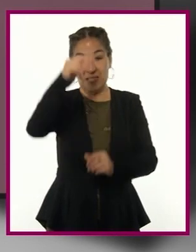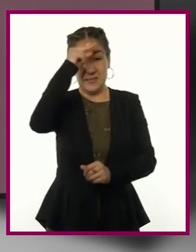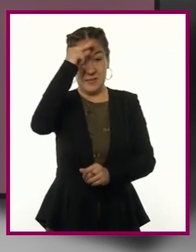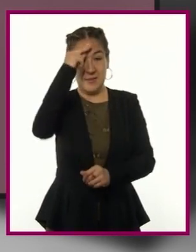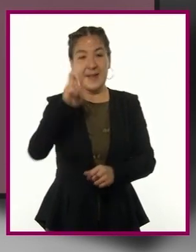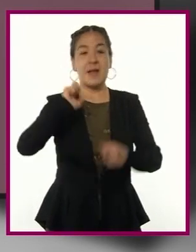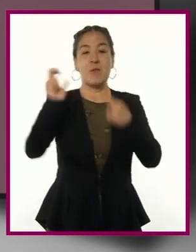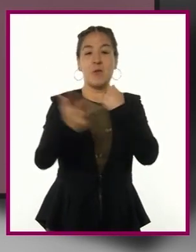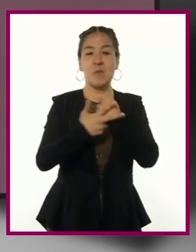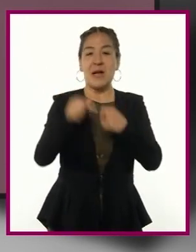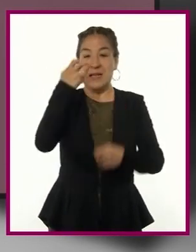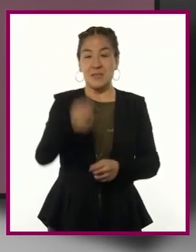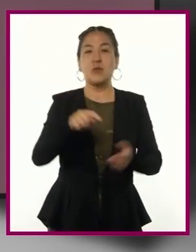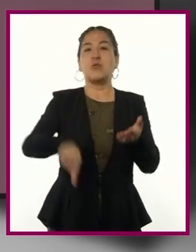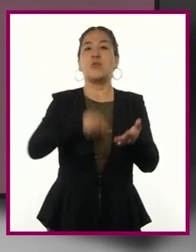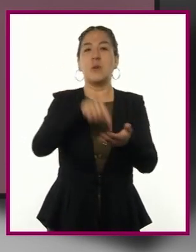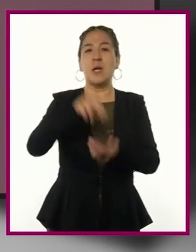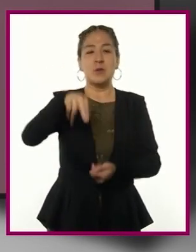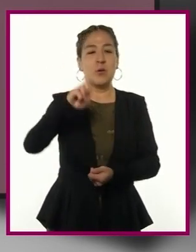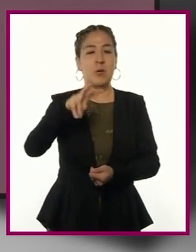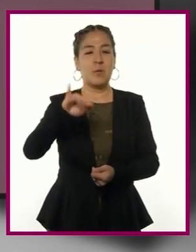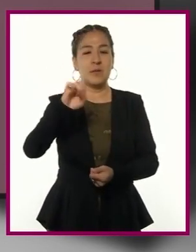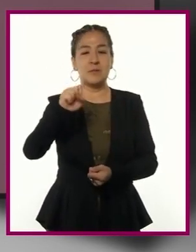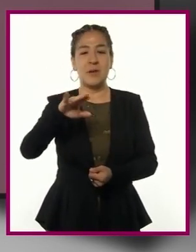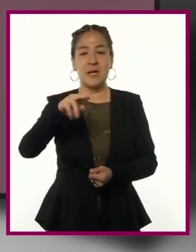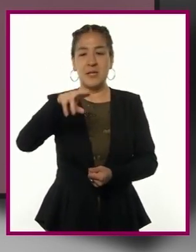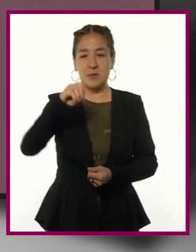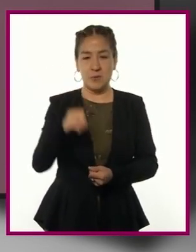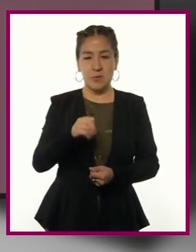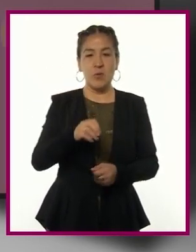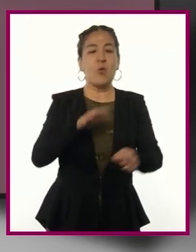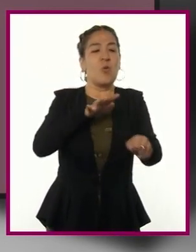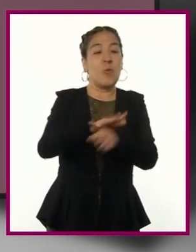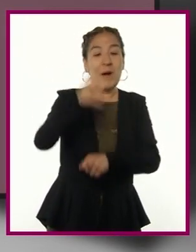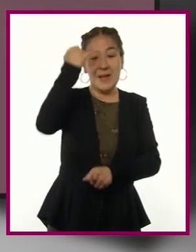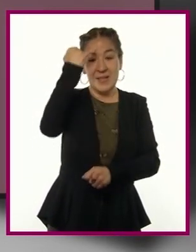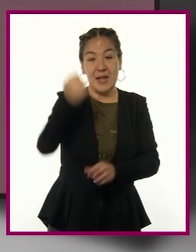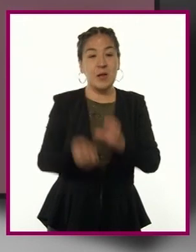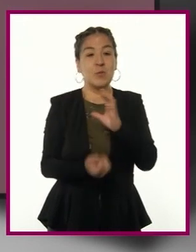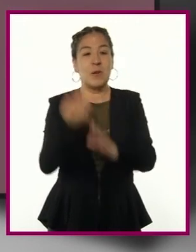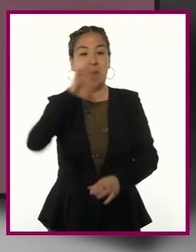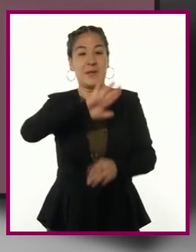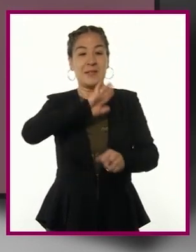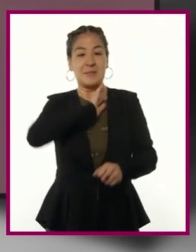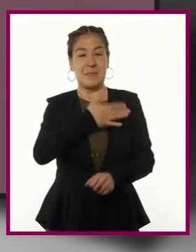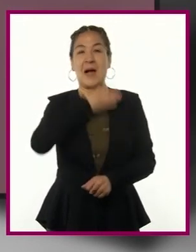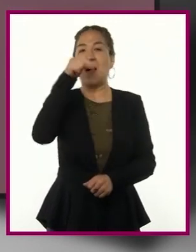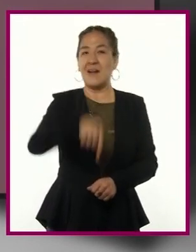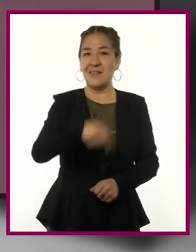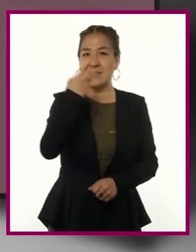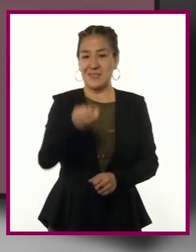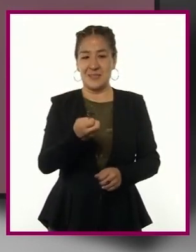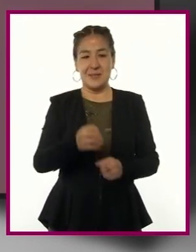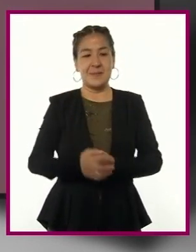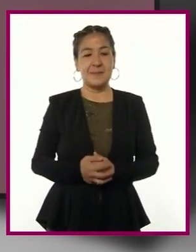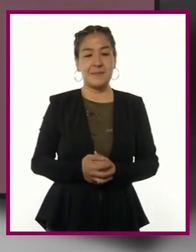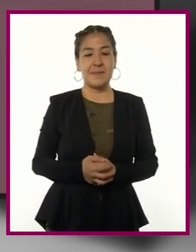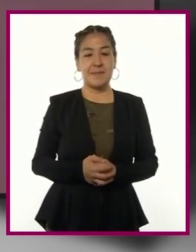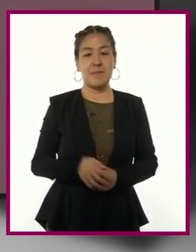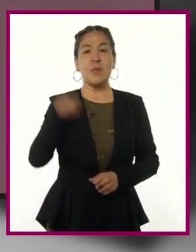¿Qué consecuencias tuvieron las ideas ilustradas en la Nueva España? ¿Cuáles fueron algunos aportes de los criollos